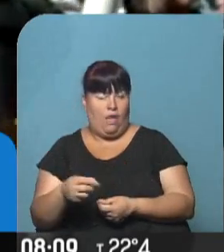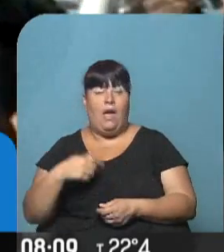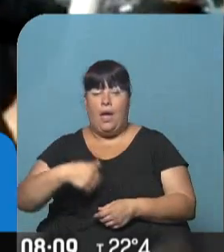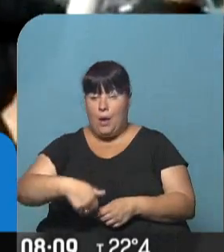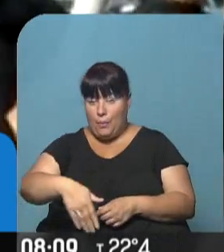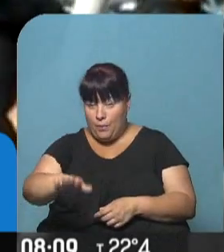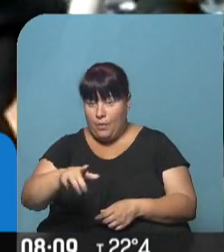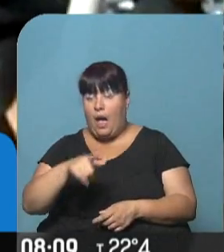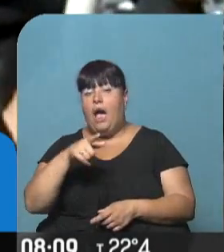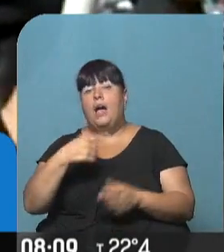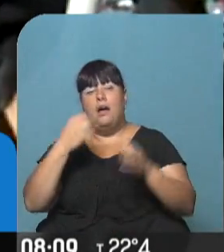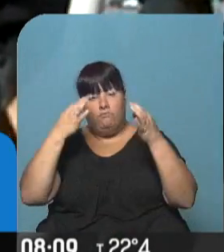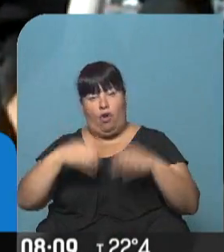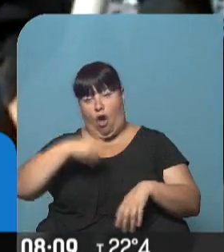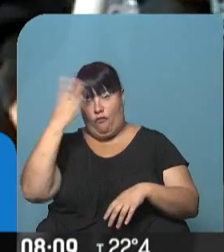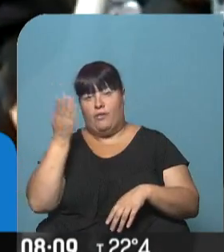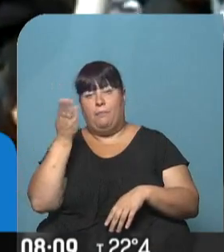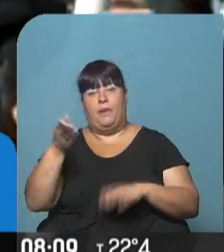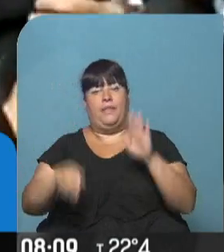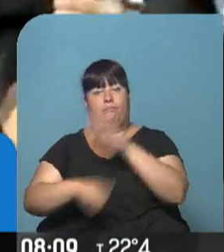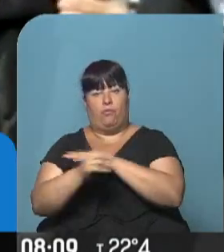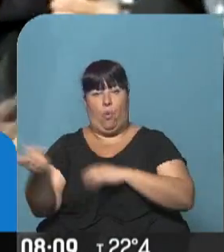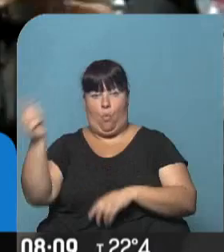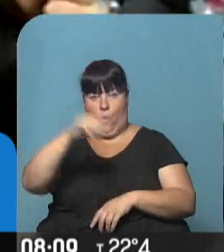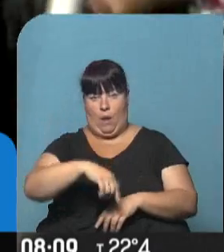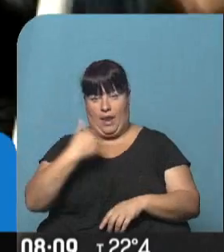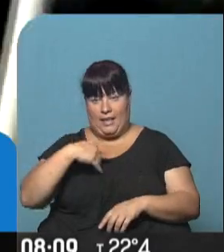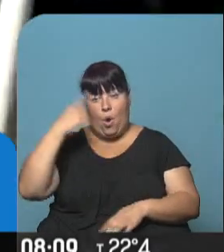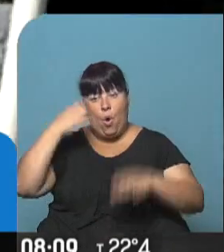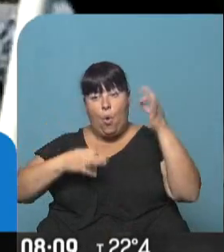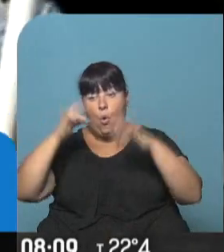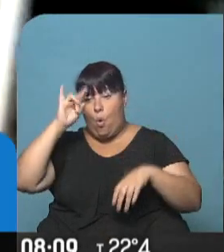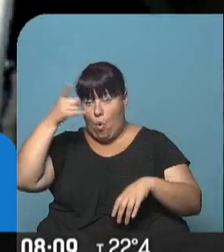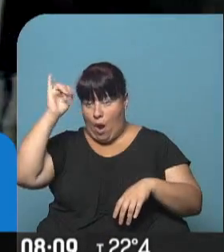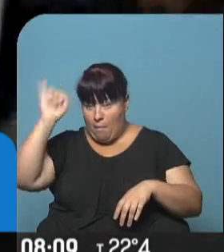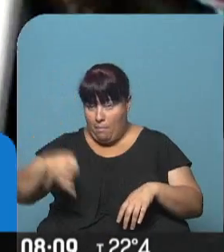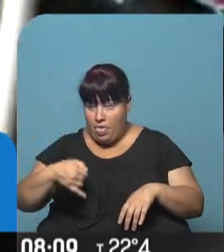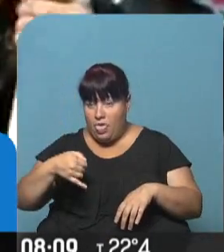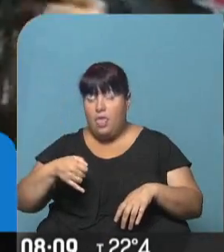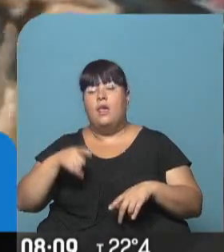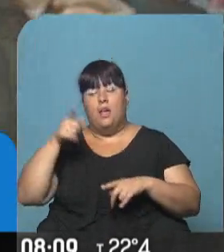próximas horas se formalizará el pedido de extradición y una vez que la justicia uruguaya la